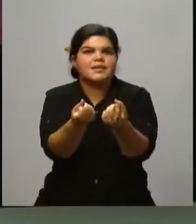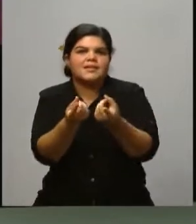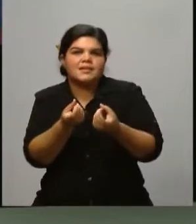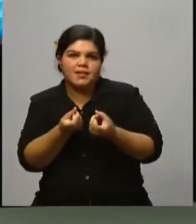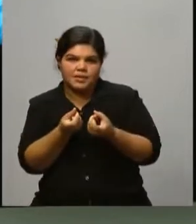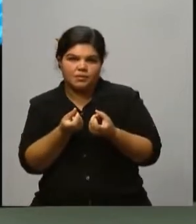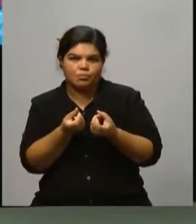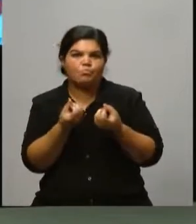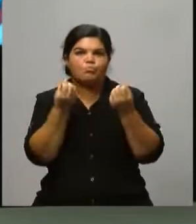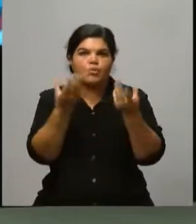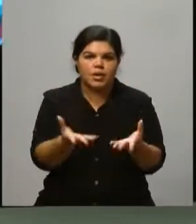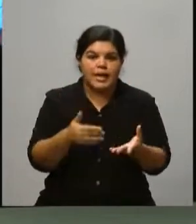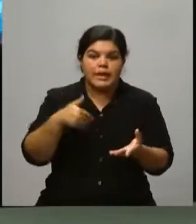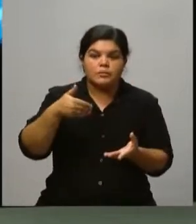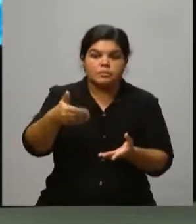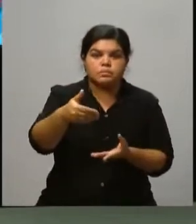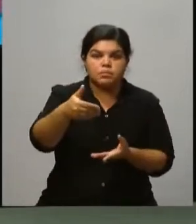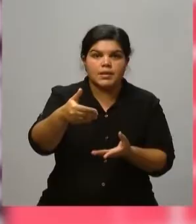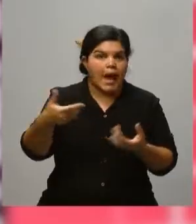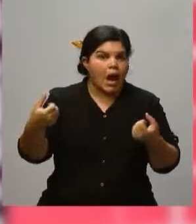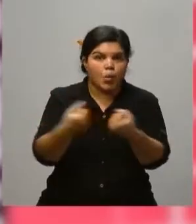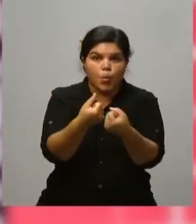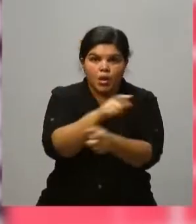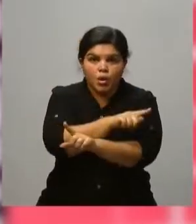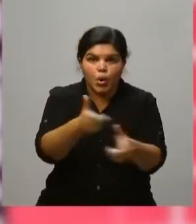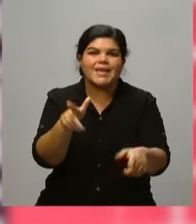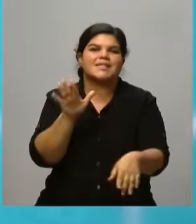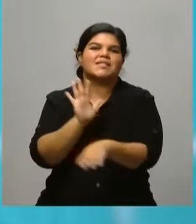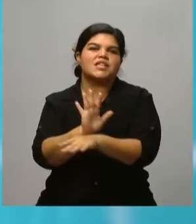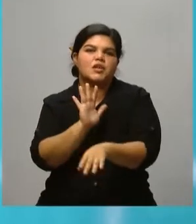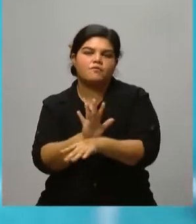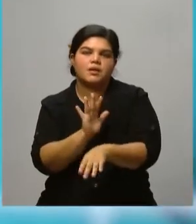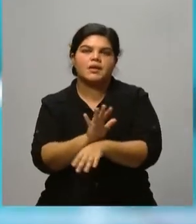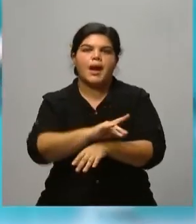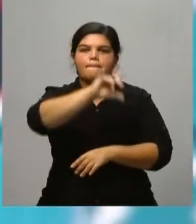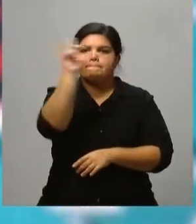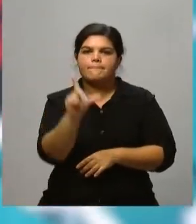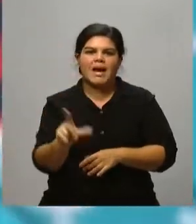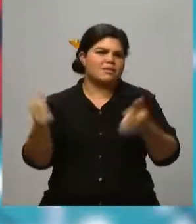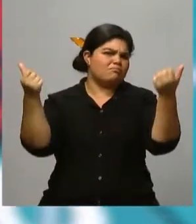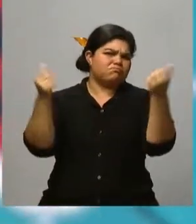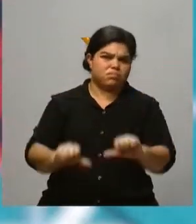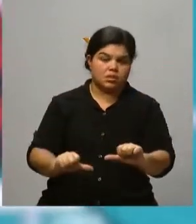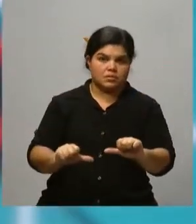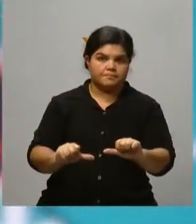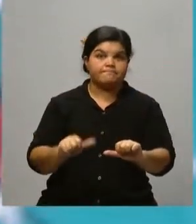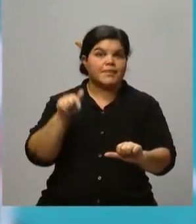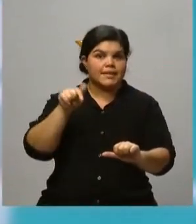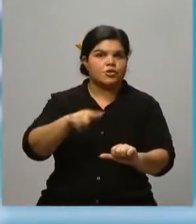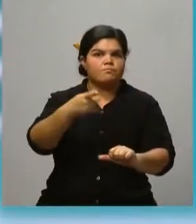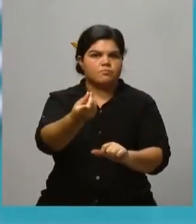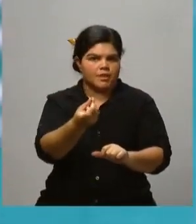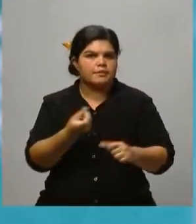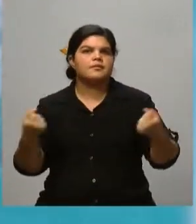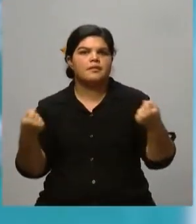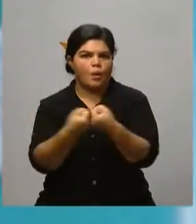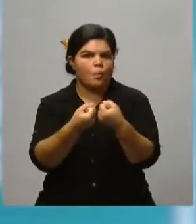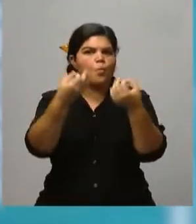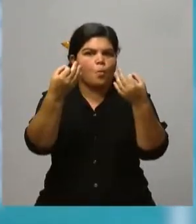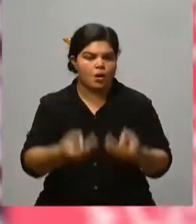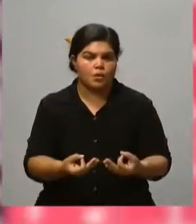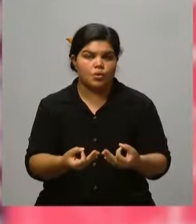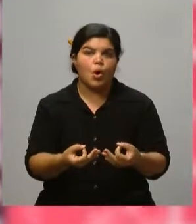mayoritariamente con la aprobación y el apoyo de todos los legisladores opositores. Tal cual. No así del sector del